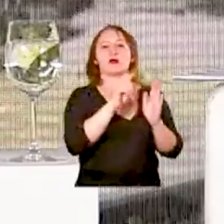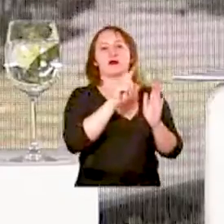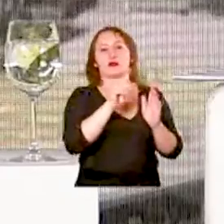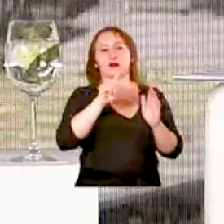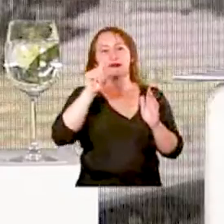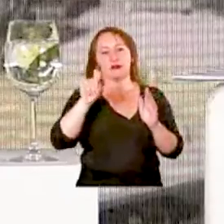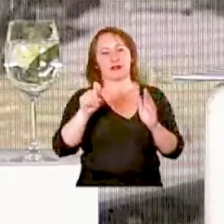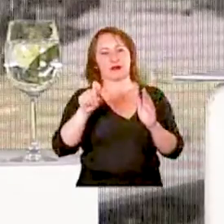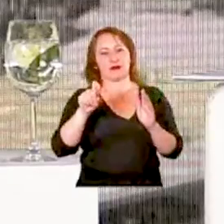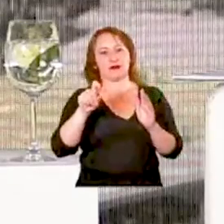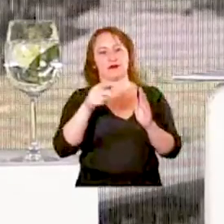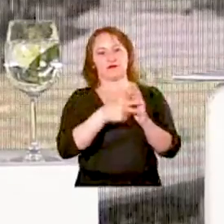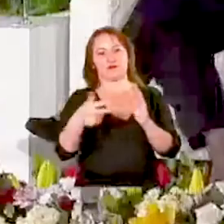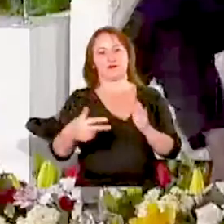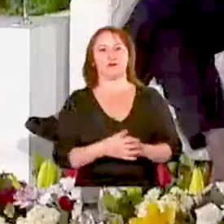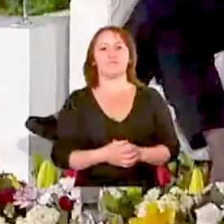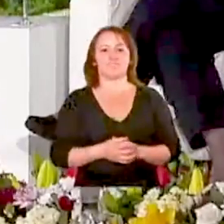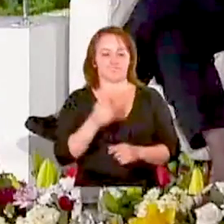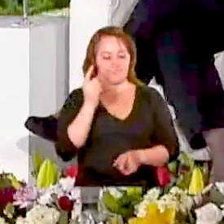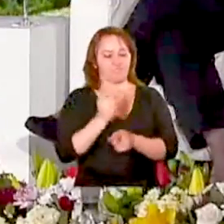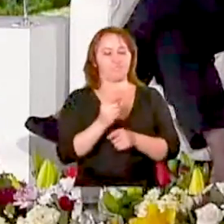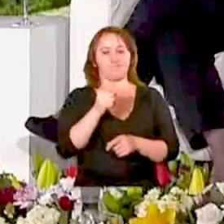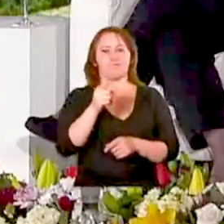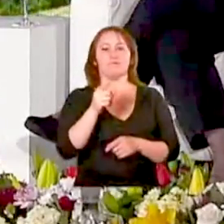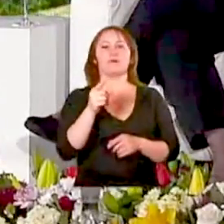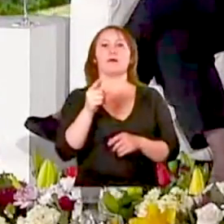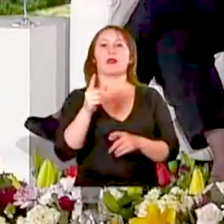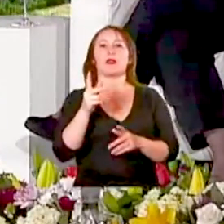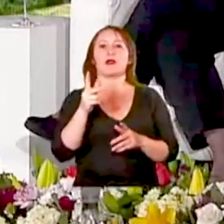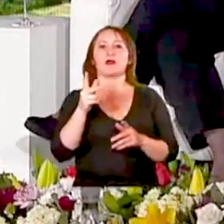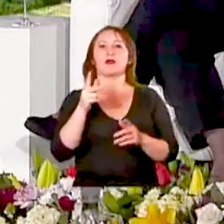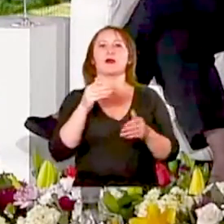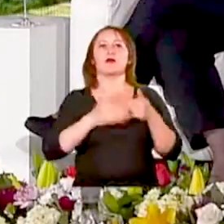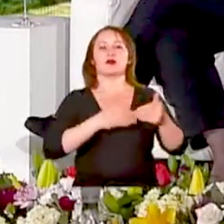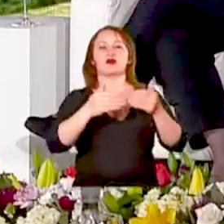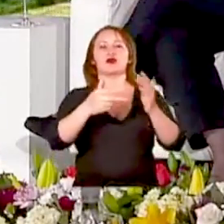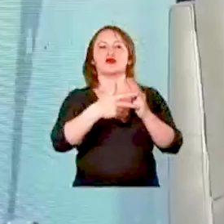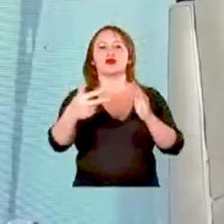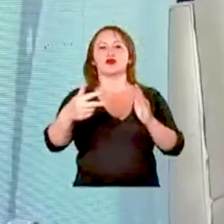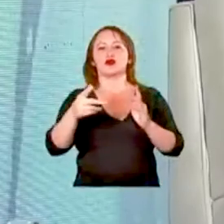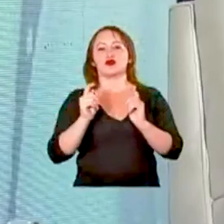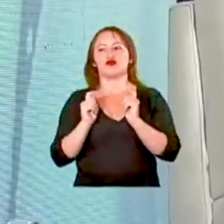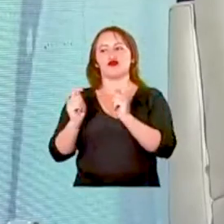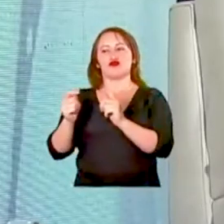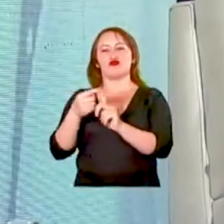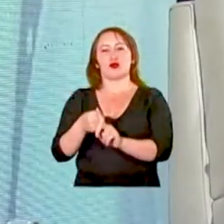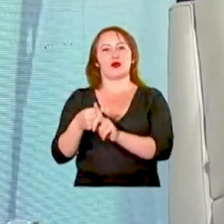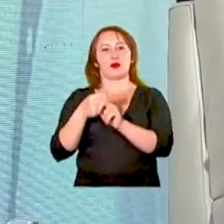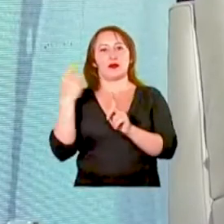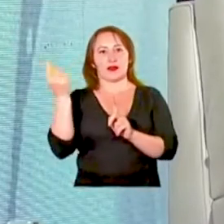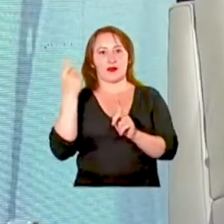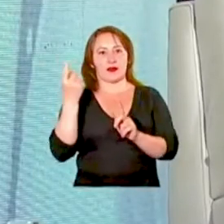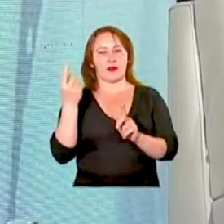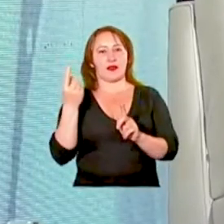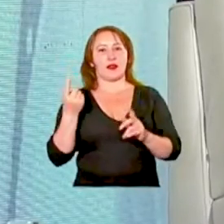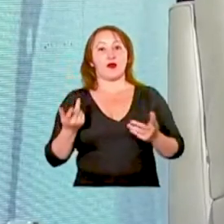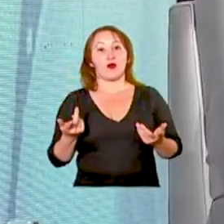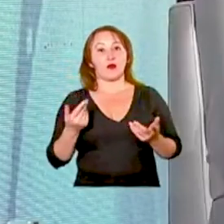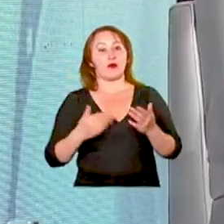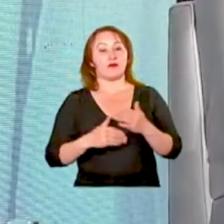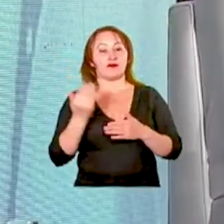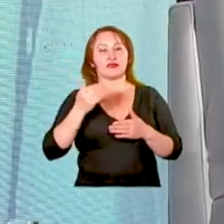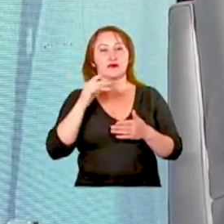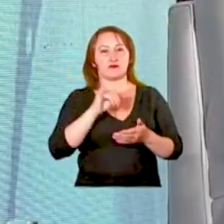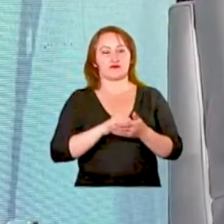116 de la Carta Política. En efecto, el tratamiento que da la Constitución al órgano de control como la Procuraduría General, empezando por